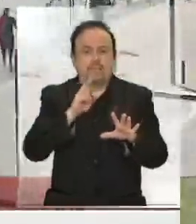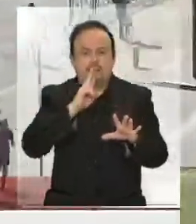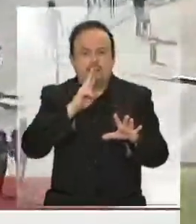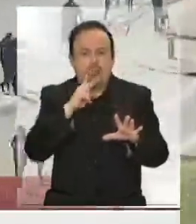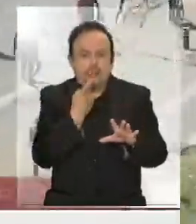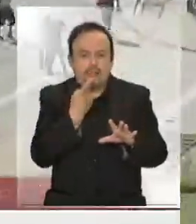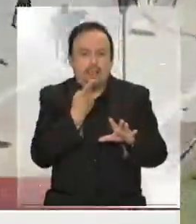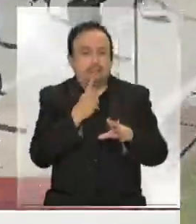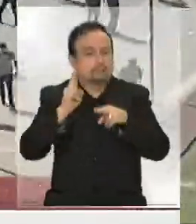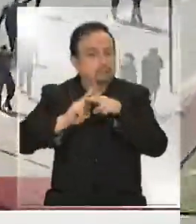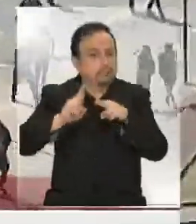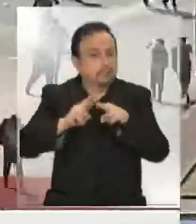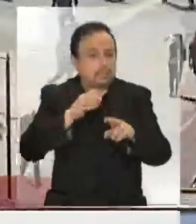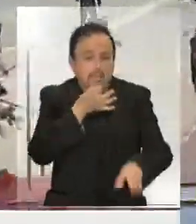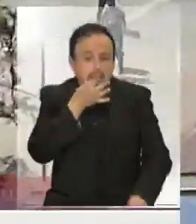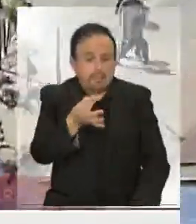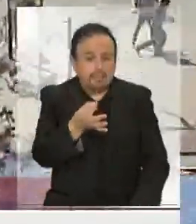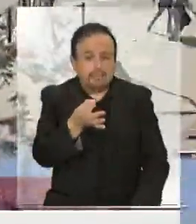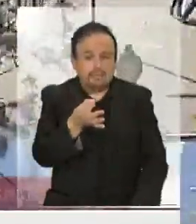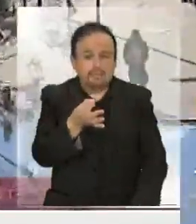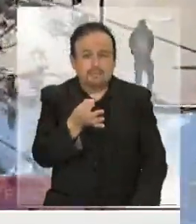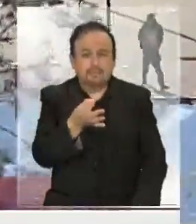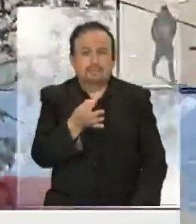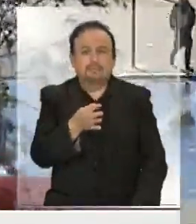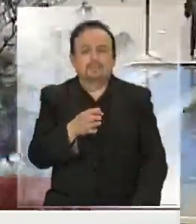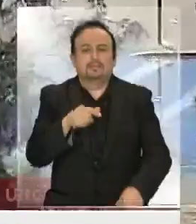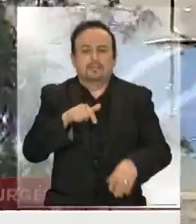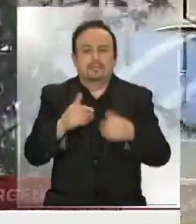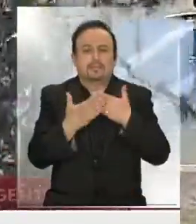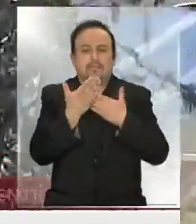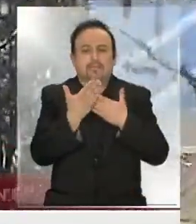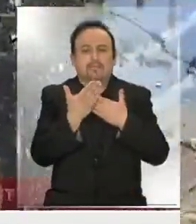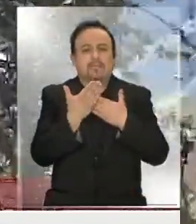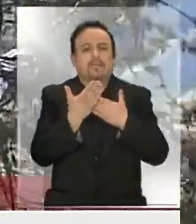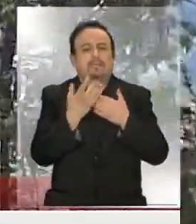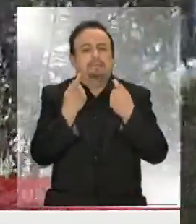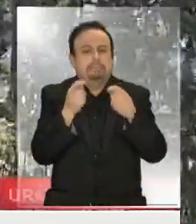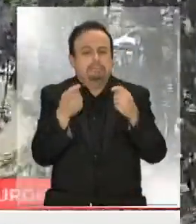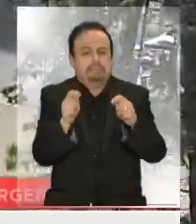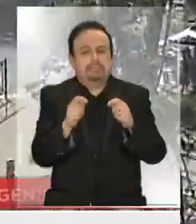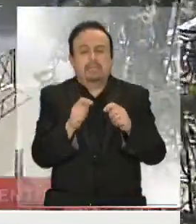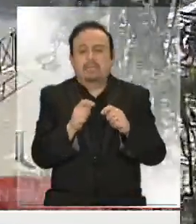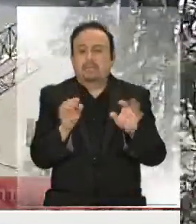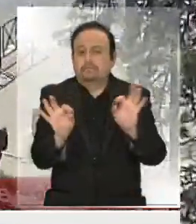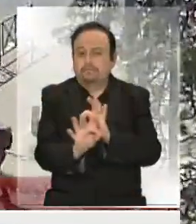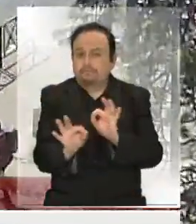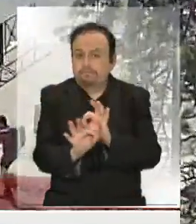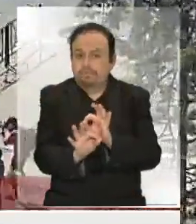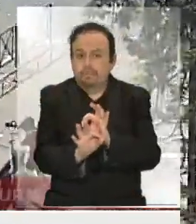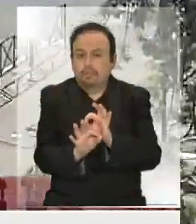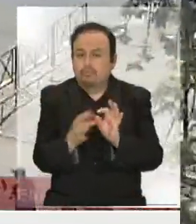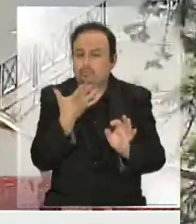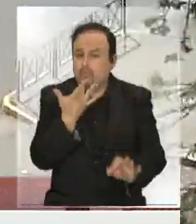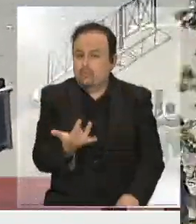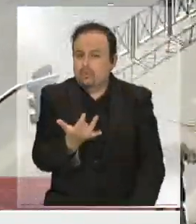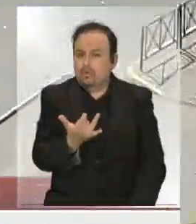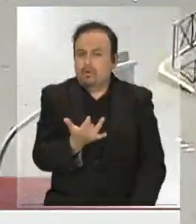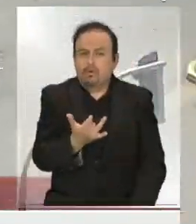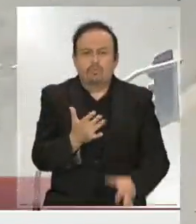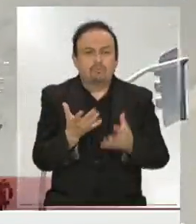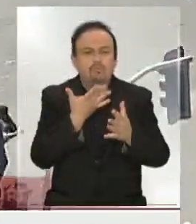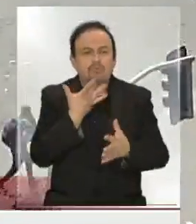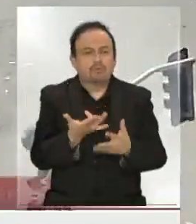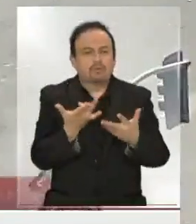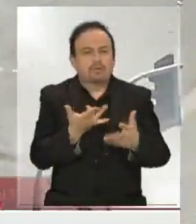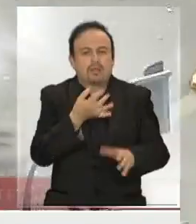parte o corrige sus declaraciones de esta mañana intentando explicar por qué marco un contrapunto tan